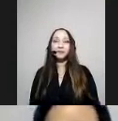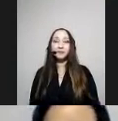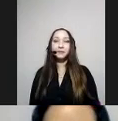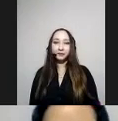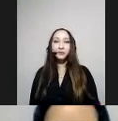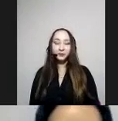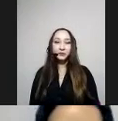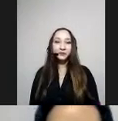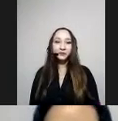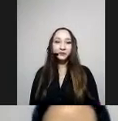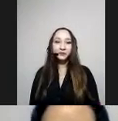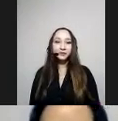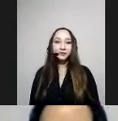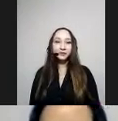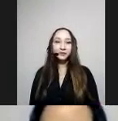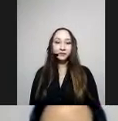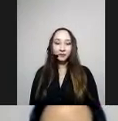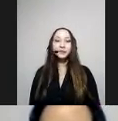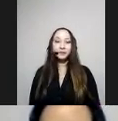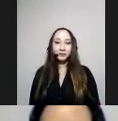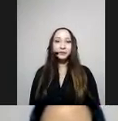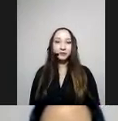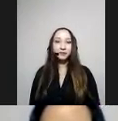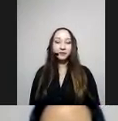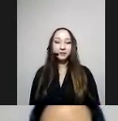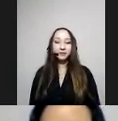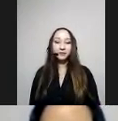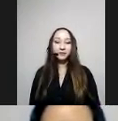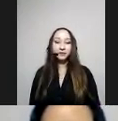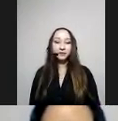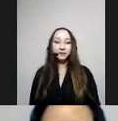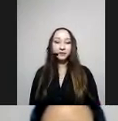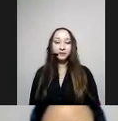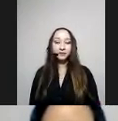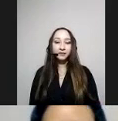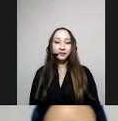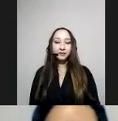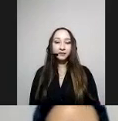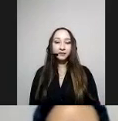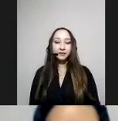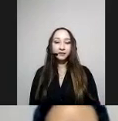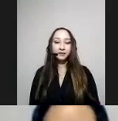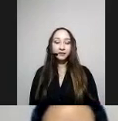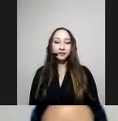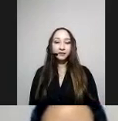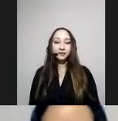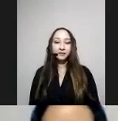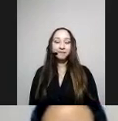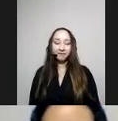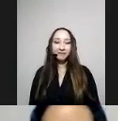este tema, que fue quien hizo la pregunta ahorita. Arlen López, una muy buena presentación, muy clara y de muy buen